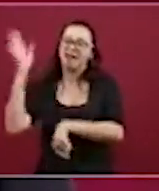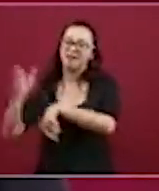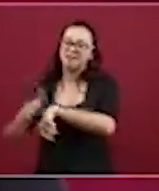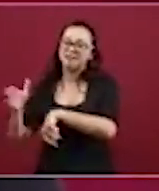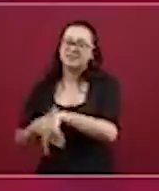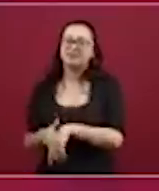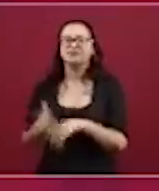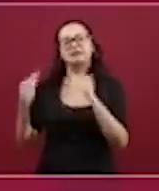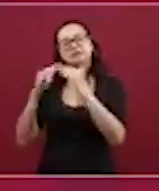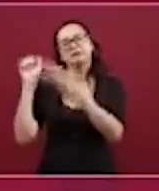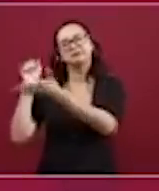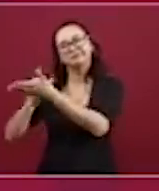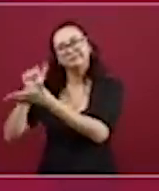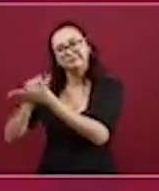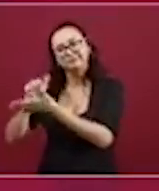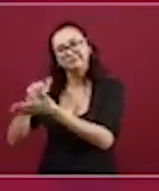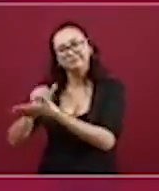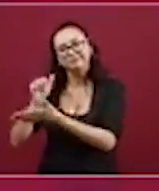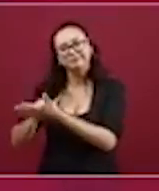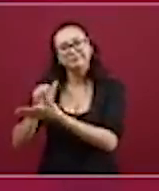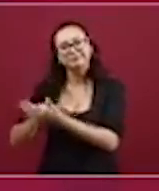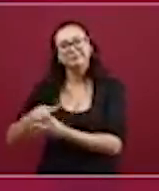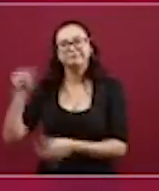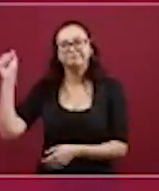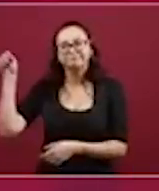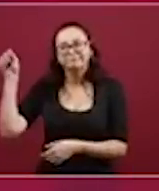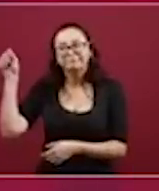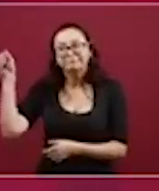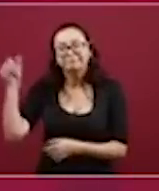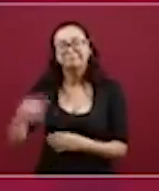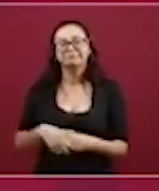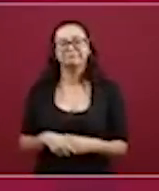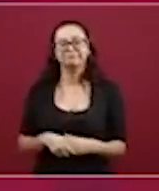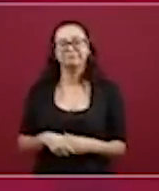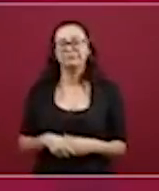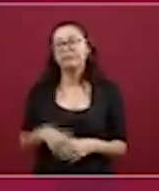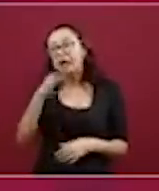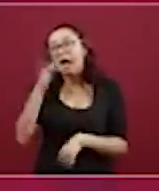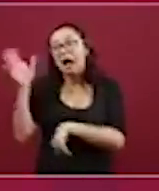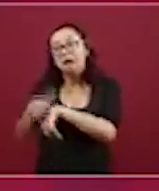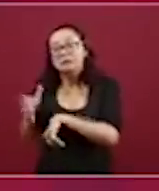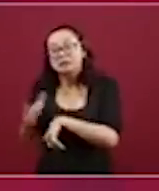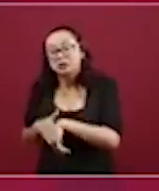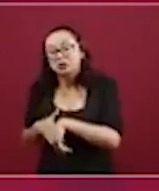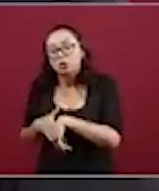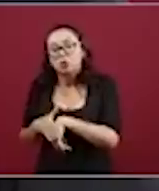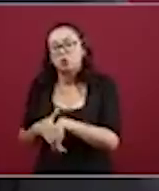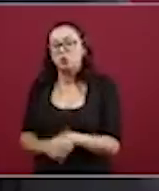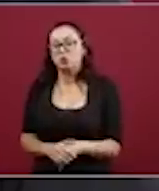Hay que tocarles la puerta. Tum, tum, tum, tum, tum. Te vengo a avisar de que